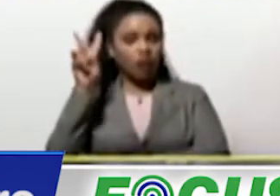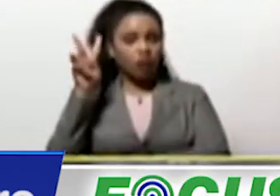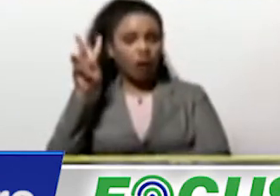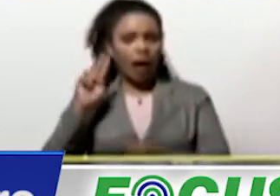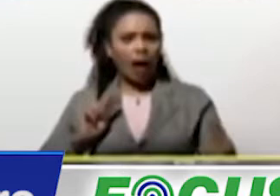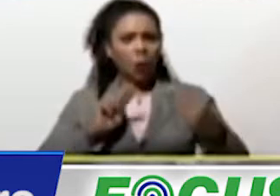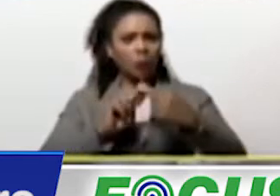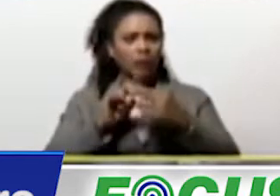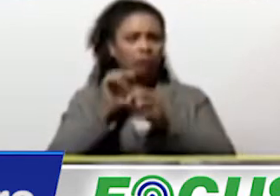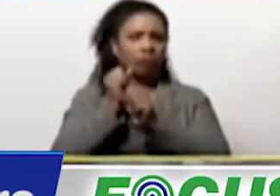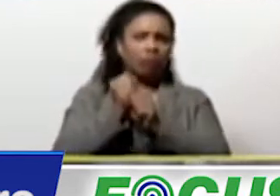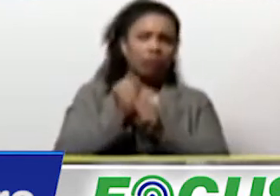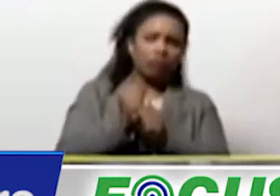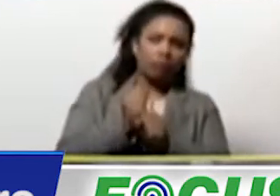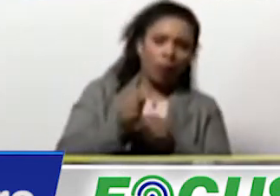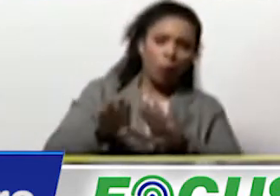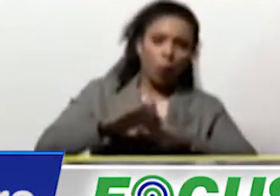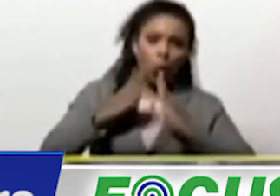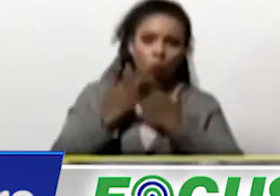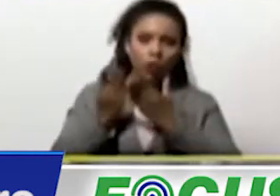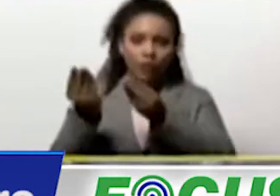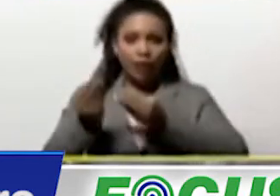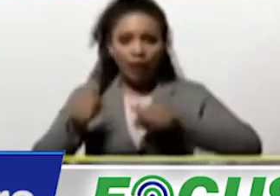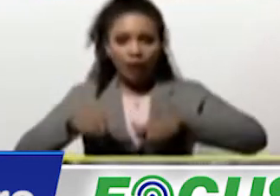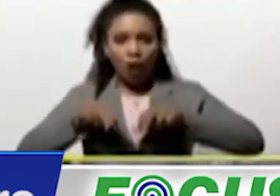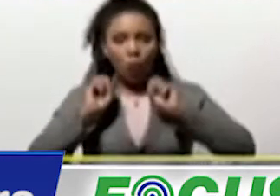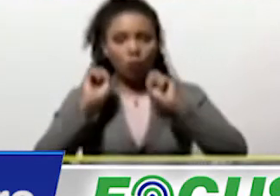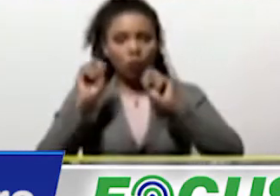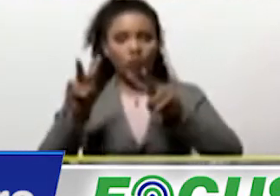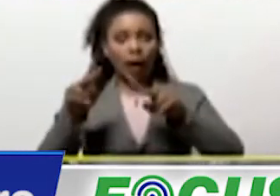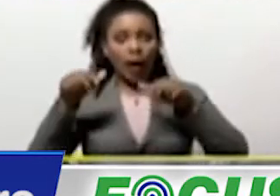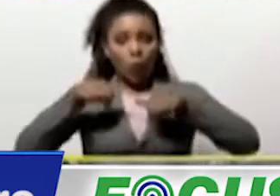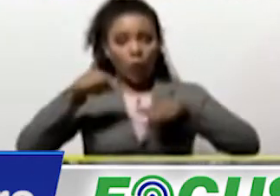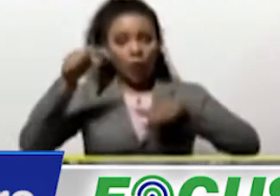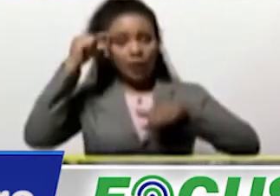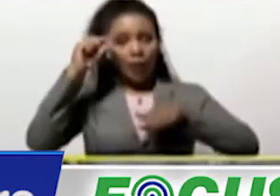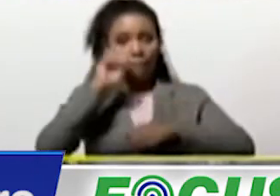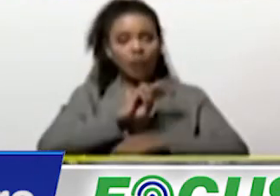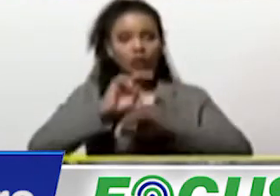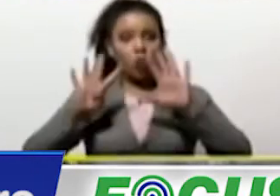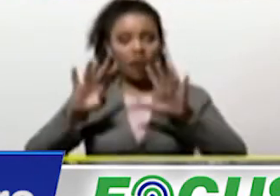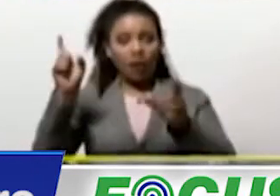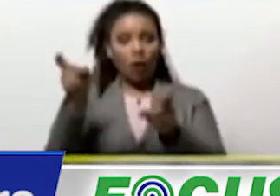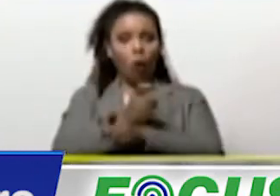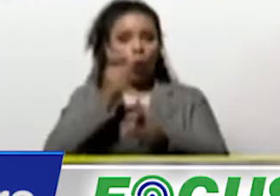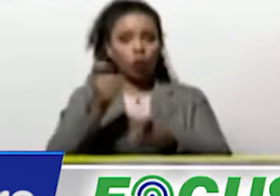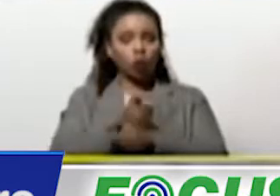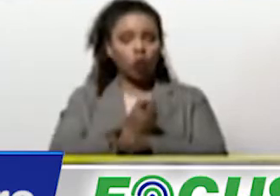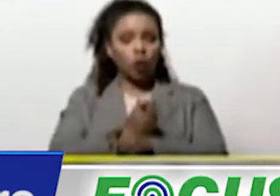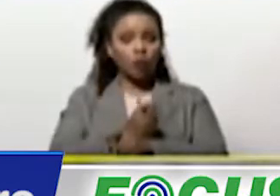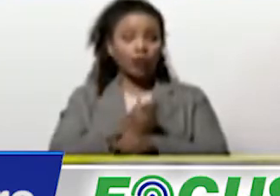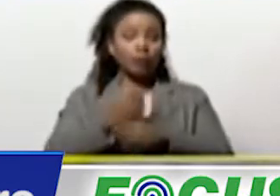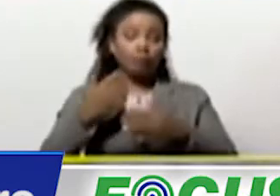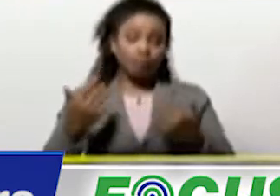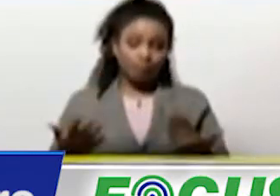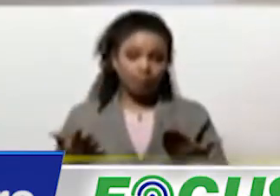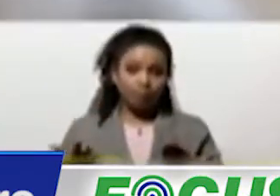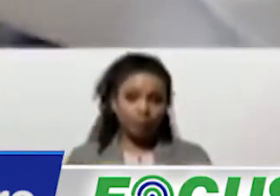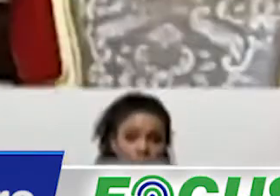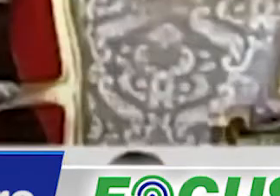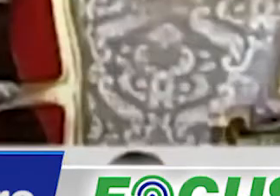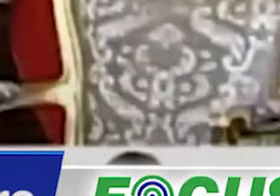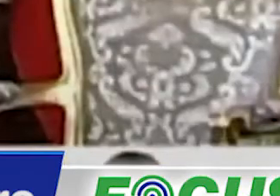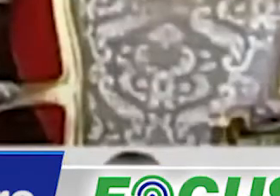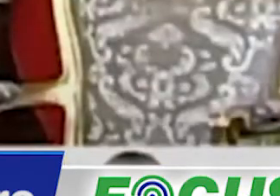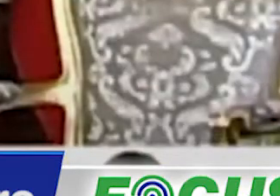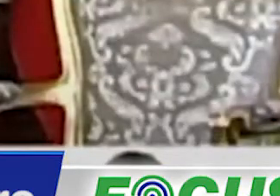encuentro esperado por el mundo que se da en esta oportunidad, en este día 29 de agosto, y que precisamente